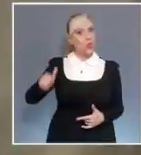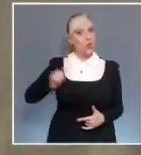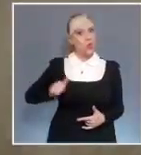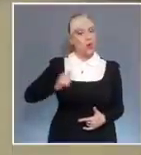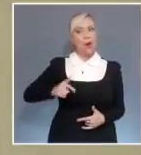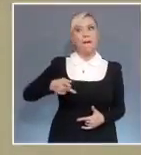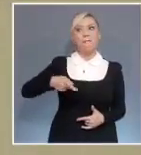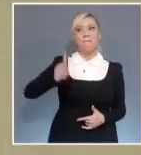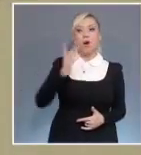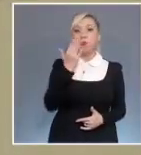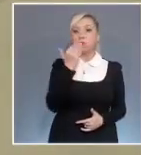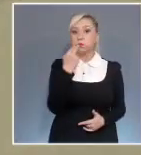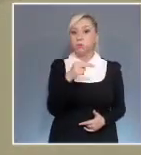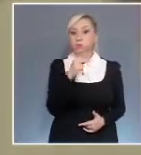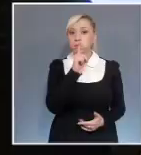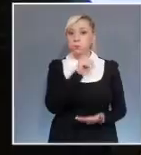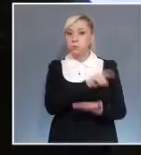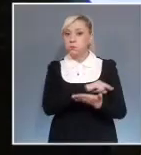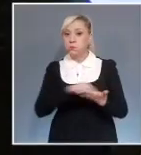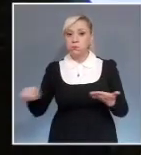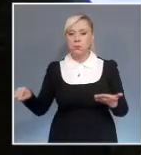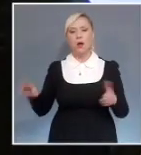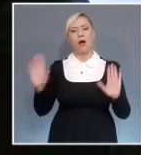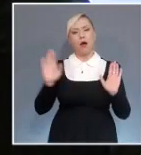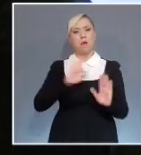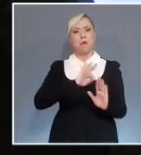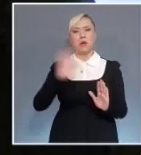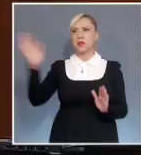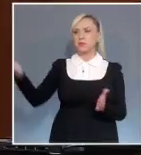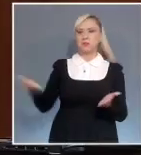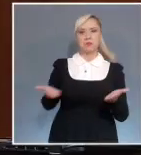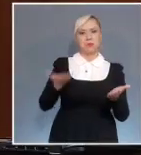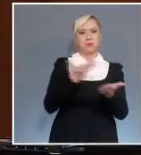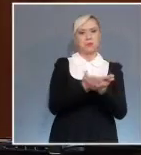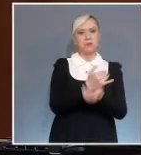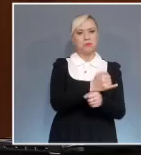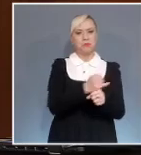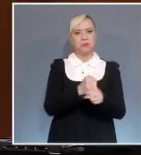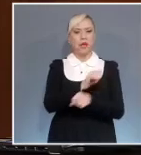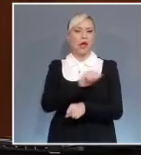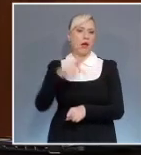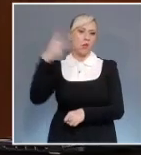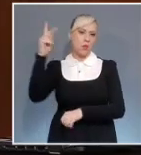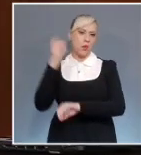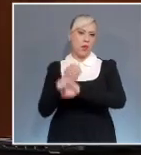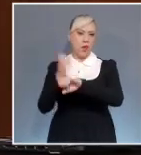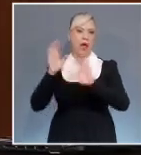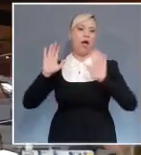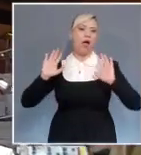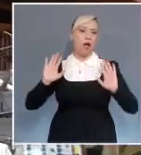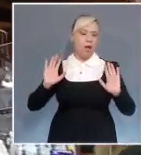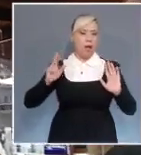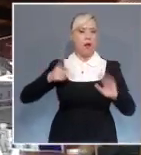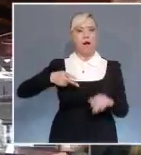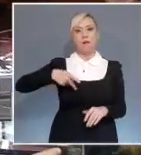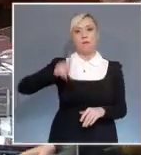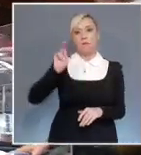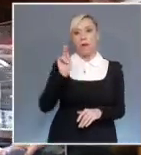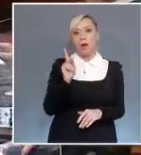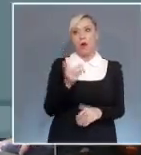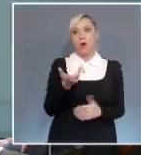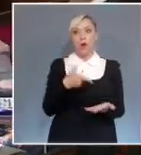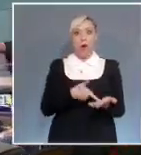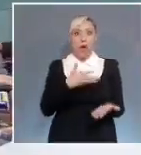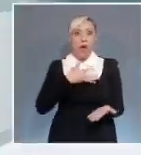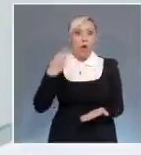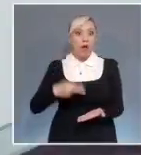sensibles cuando se solicite para una investigación relevante para el ámbito local. Para el canal del Poder Judicial de la Federación, Mario López Peña.